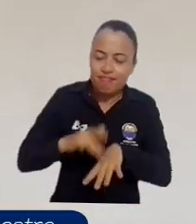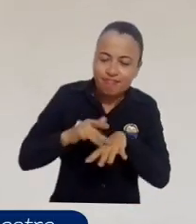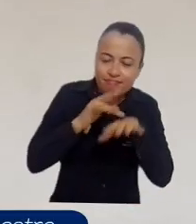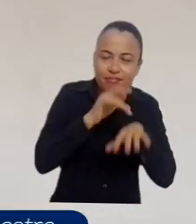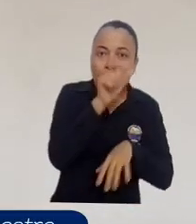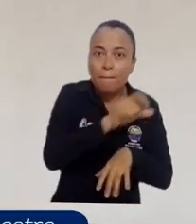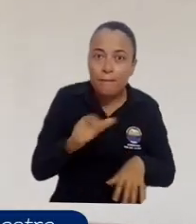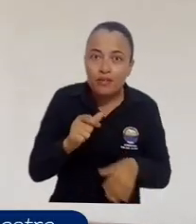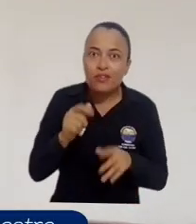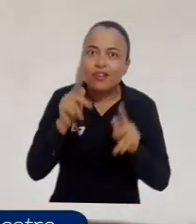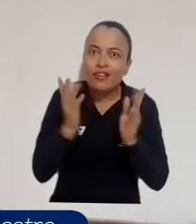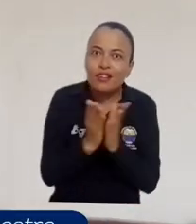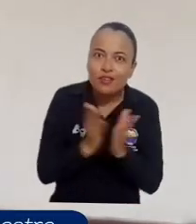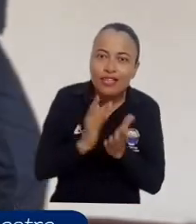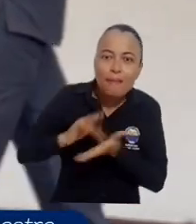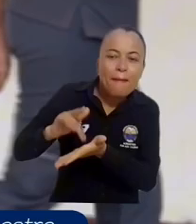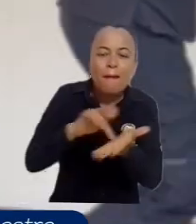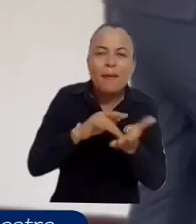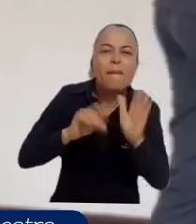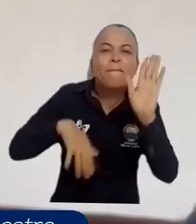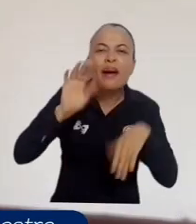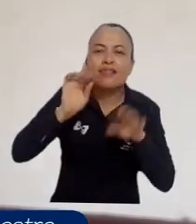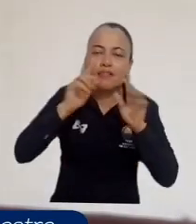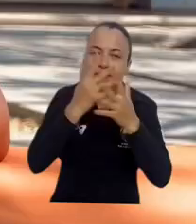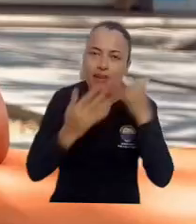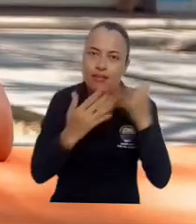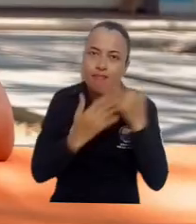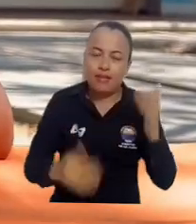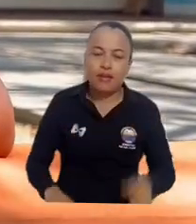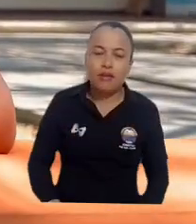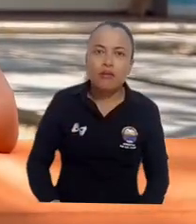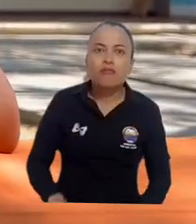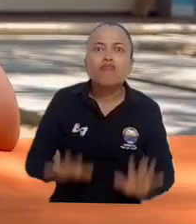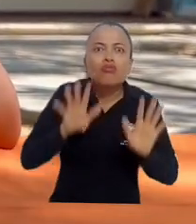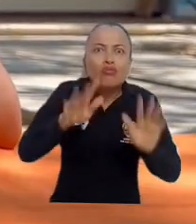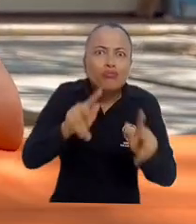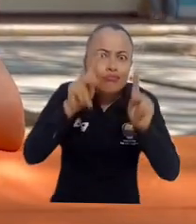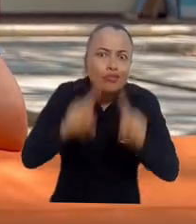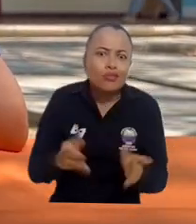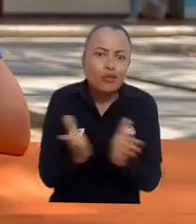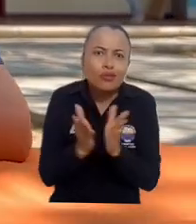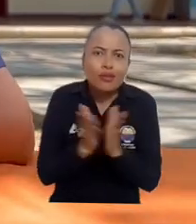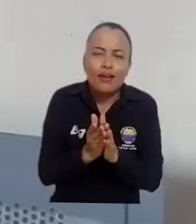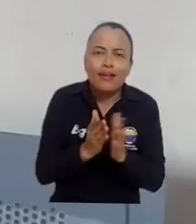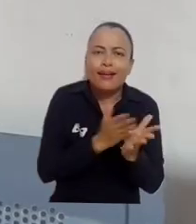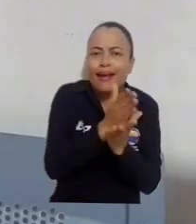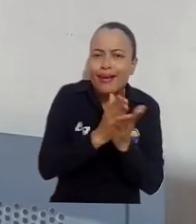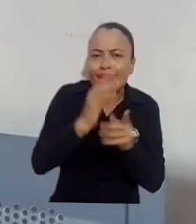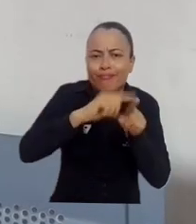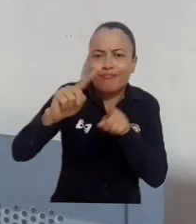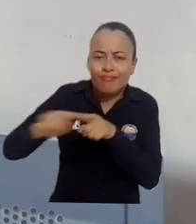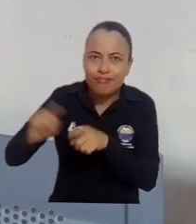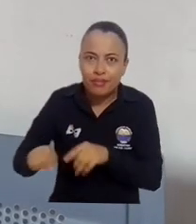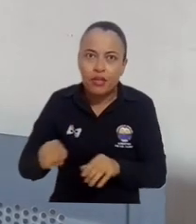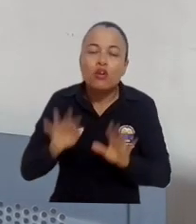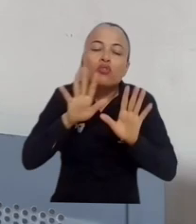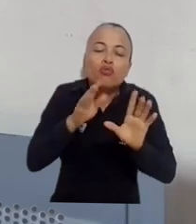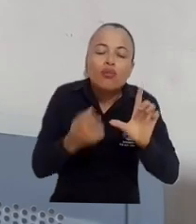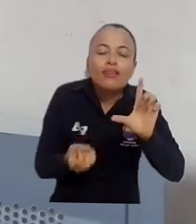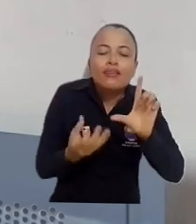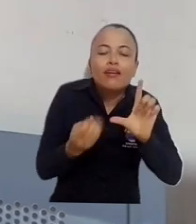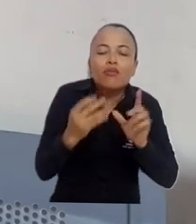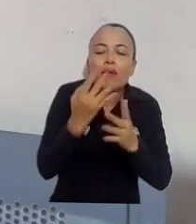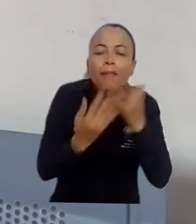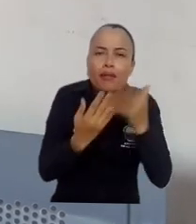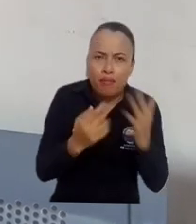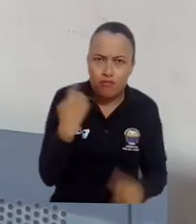Considero que este tipo de actividades motivan a los estudiantes a participar activamente de las matemáticas. Eran estudiantes de varias carreras, no se enfocaban simplemente en